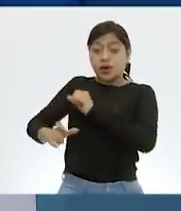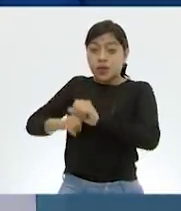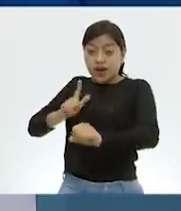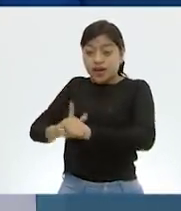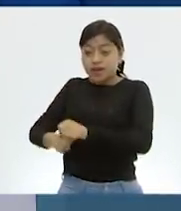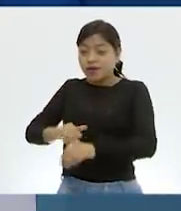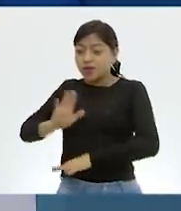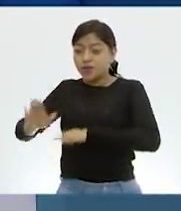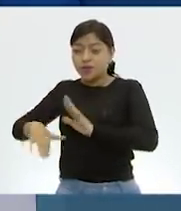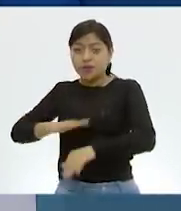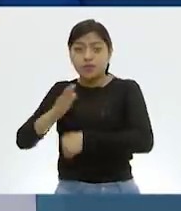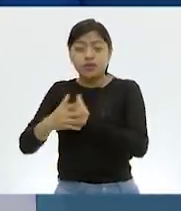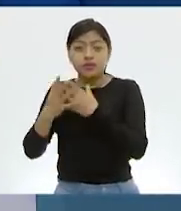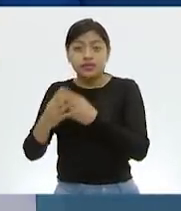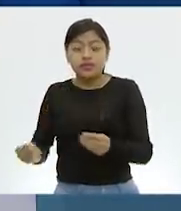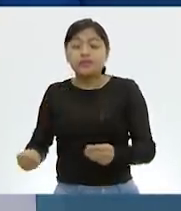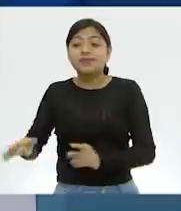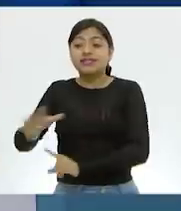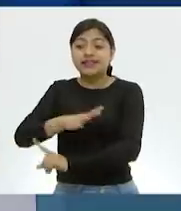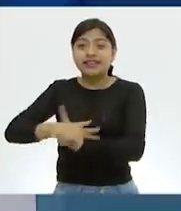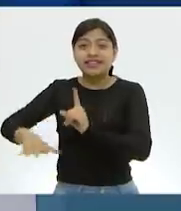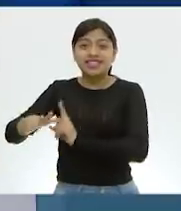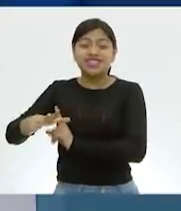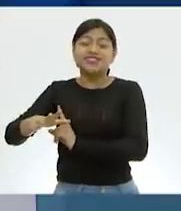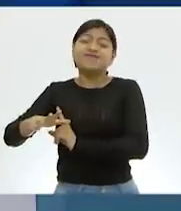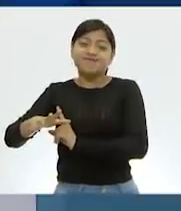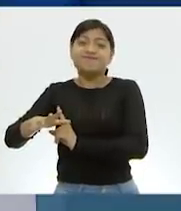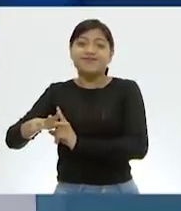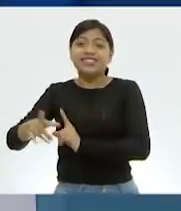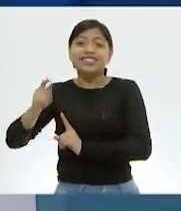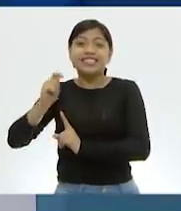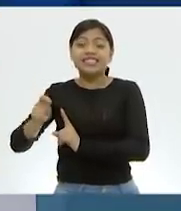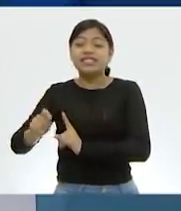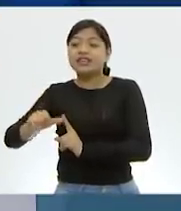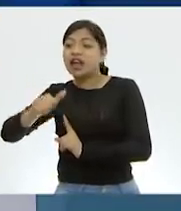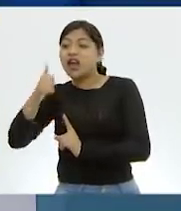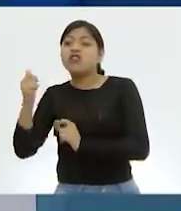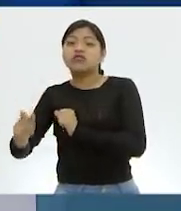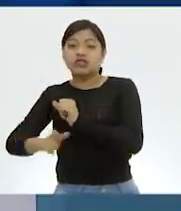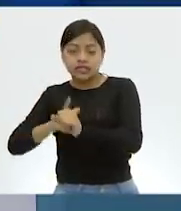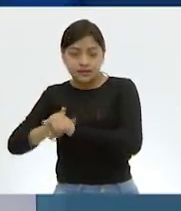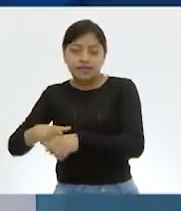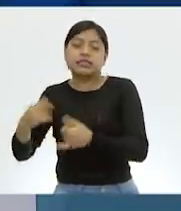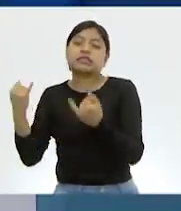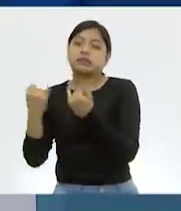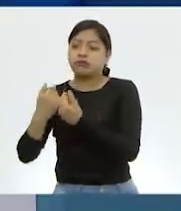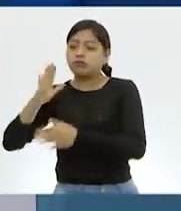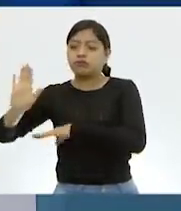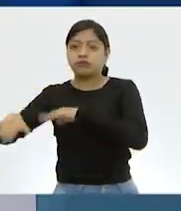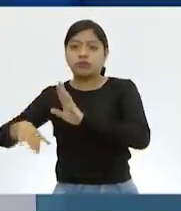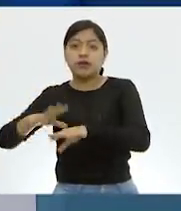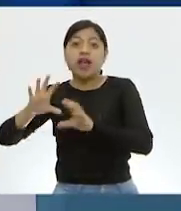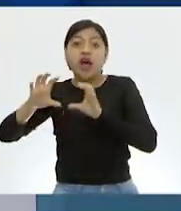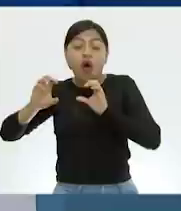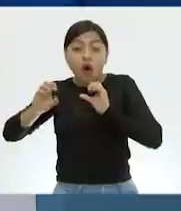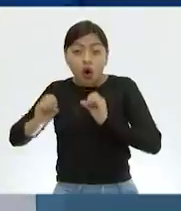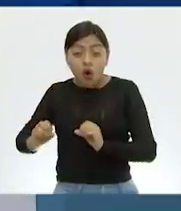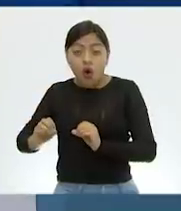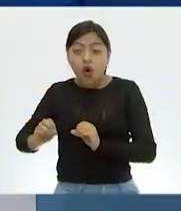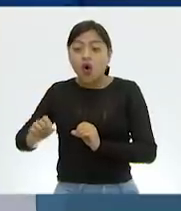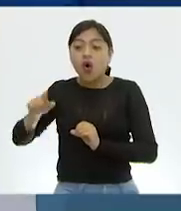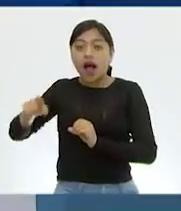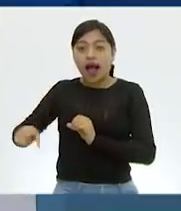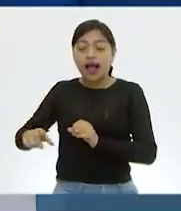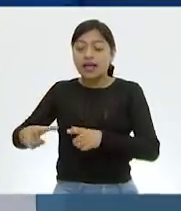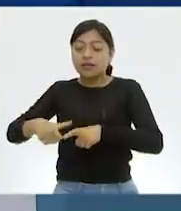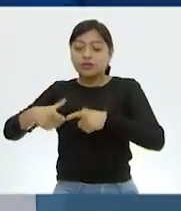un desequilibrio en su ecosistema, ocasionando la muerte de otros animales o la superpoblación de otra